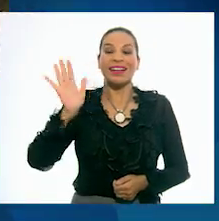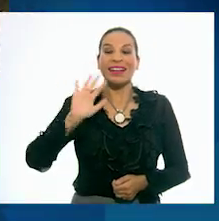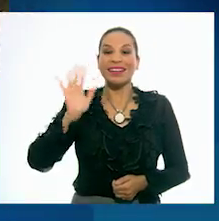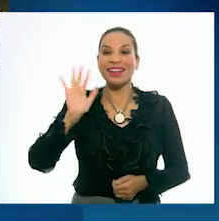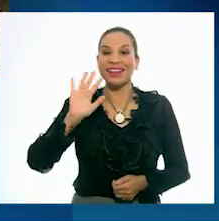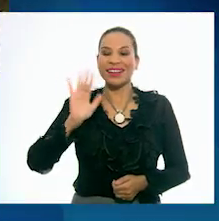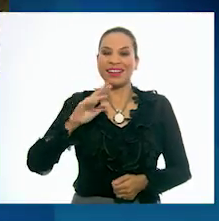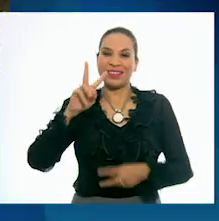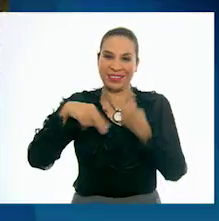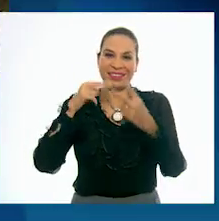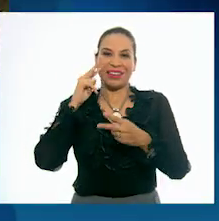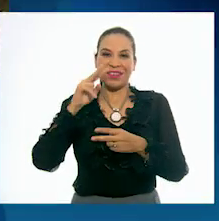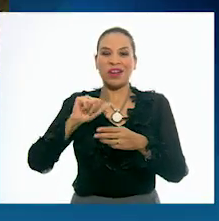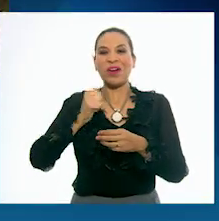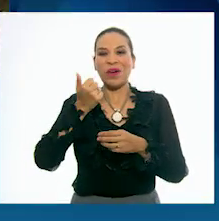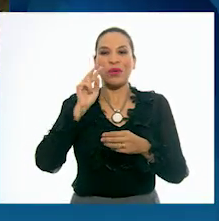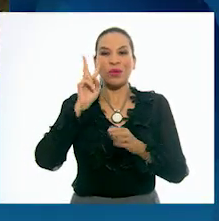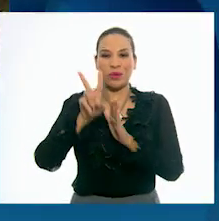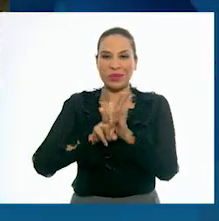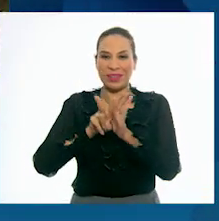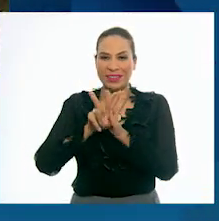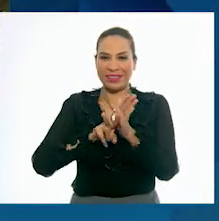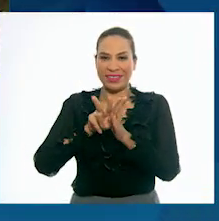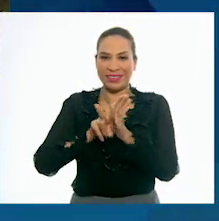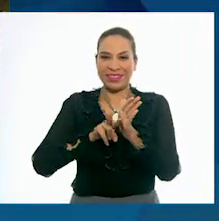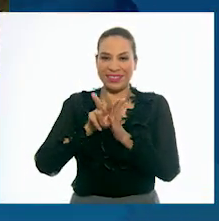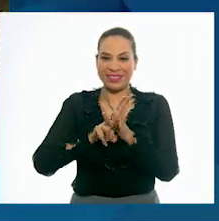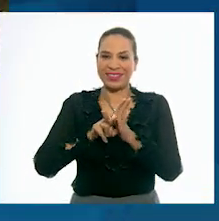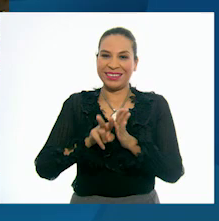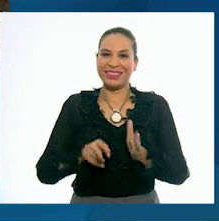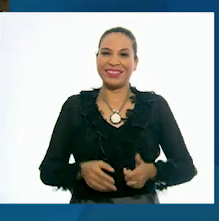¡Hola! Vamos a ver el siguiente video.